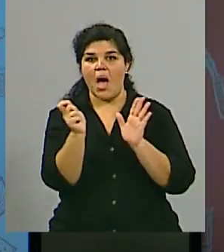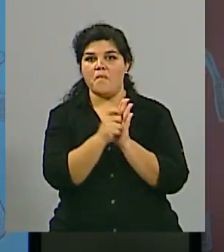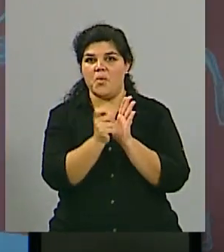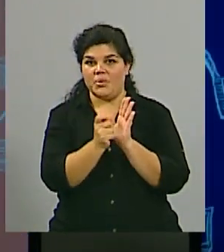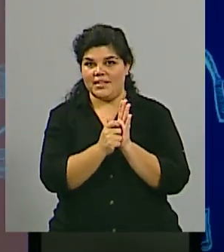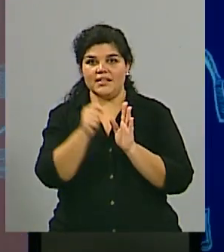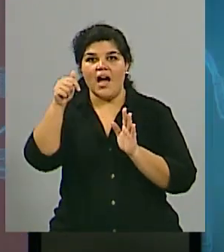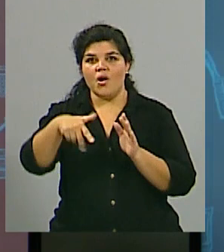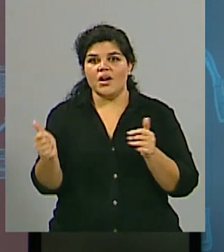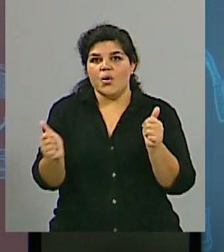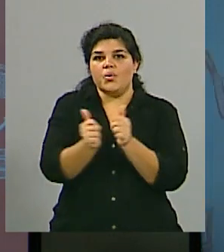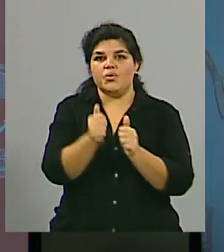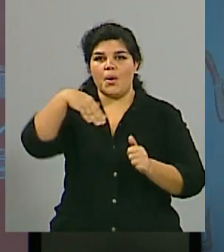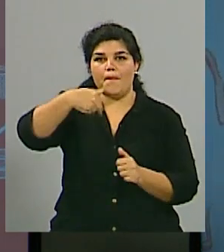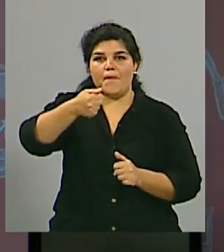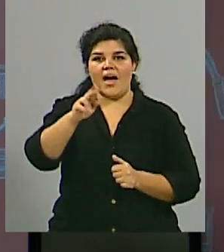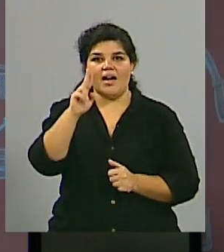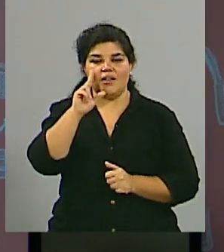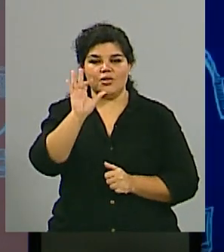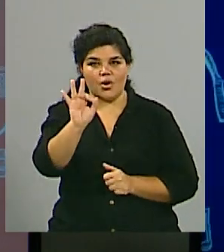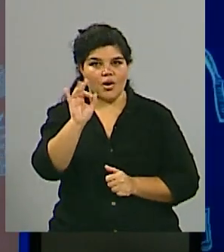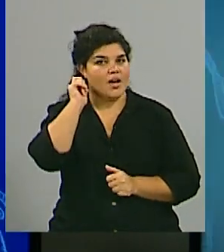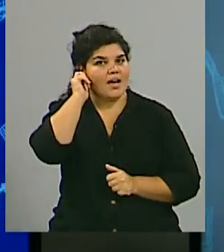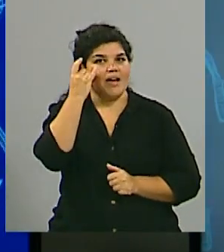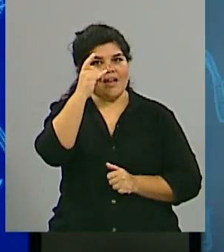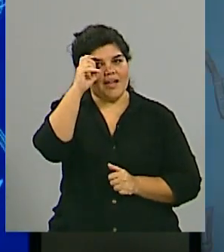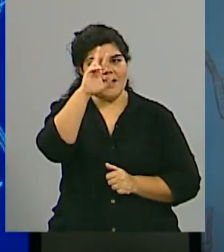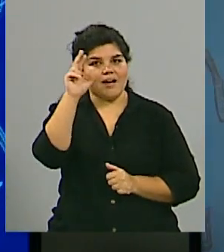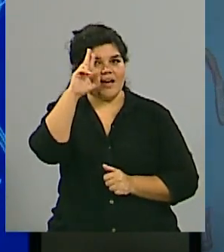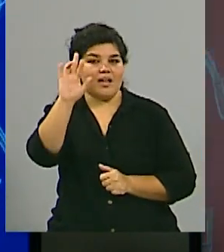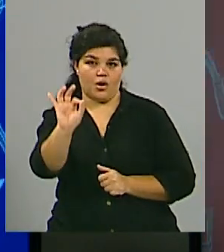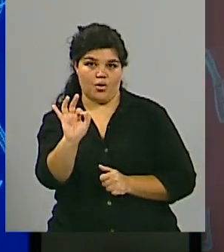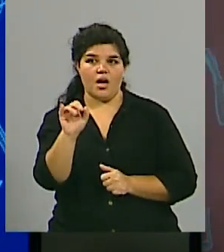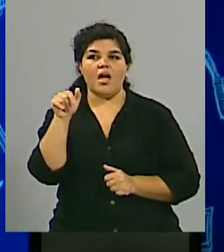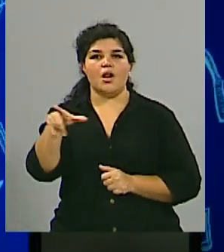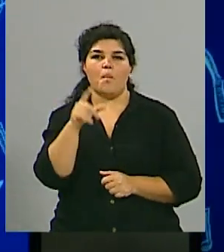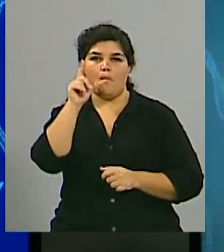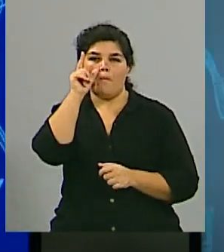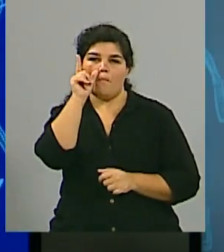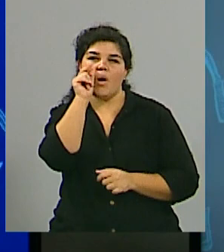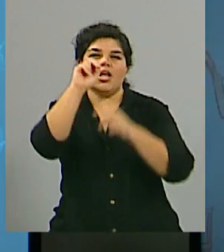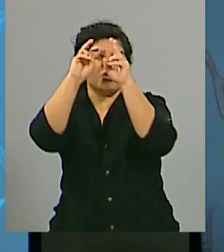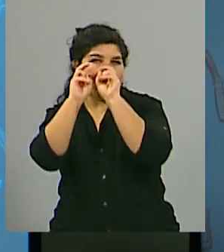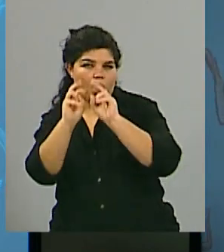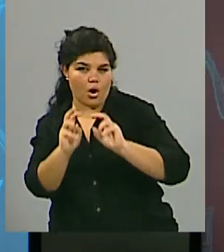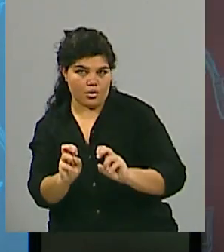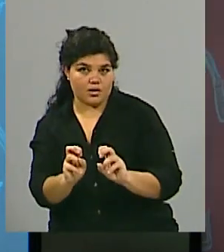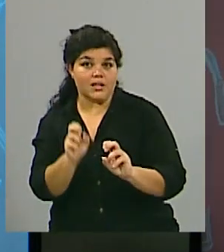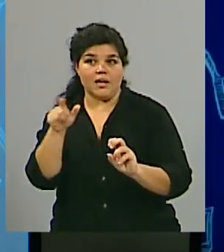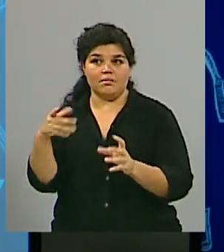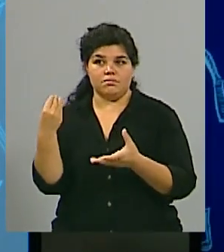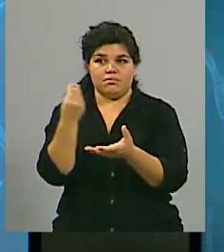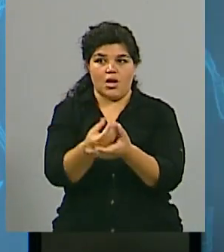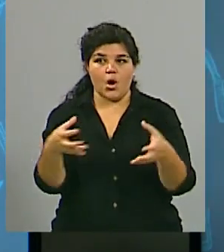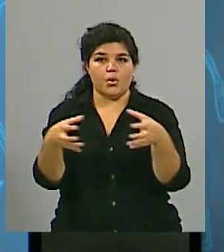estar con Mario Guerrero, politólogo, coordinador académico del Centro de Estudios de Relaciones Internacionales y de Integración CERIDI de la